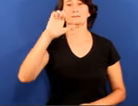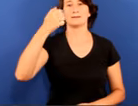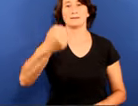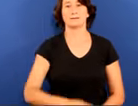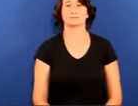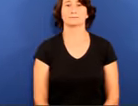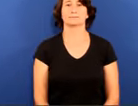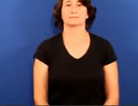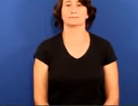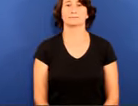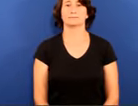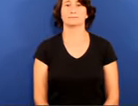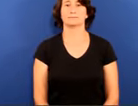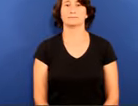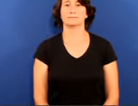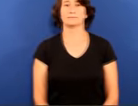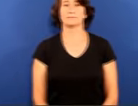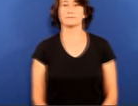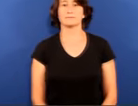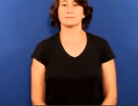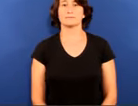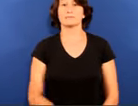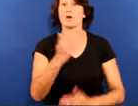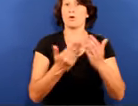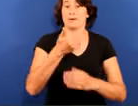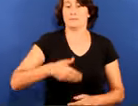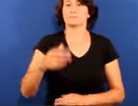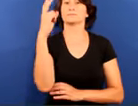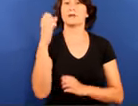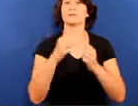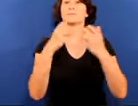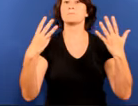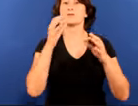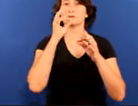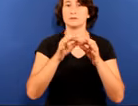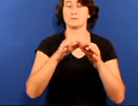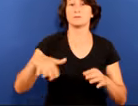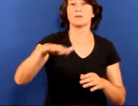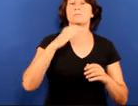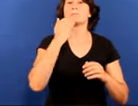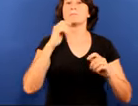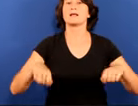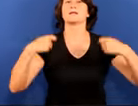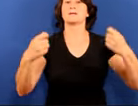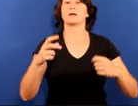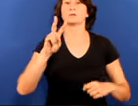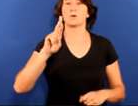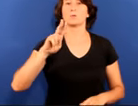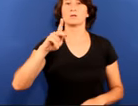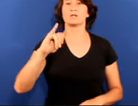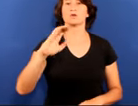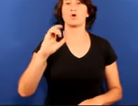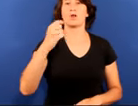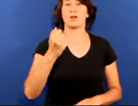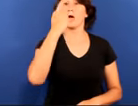Naciones Unidas, que pretende dar a conocer la relación existente entre la salud de los ecosistemas y el bienestar humano, así como